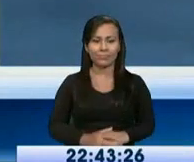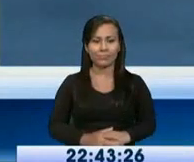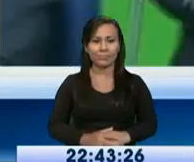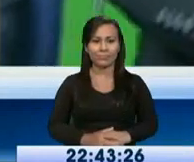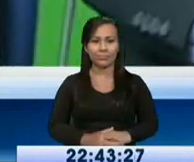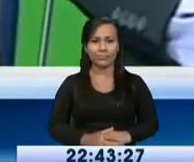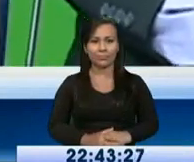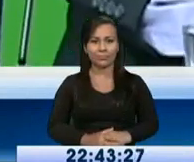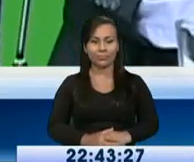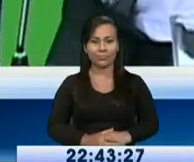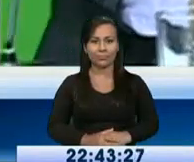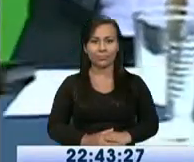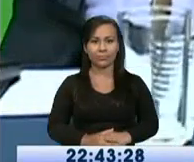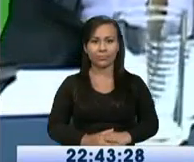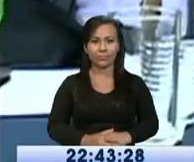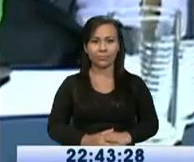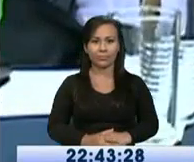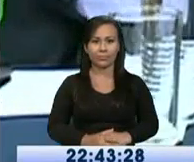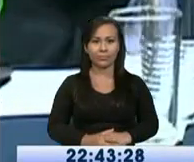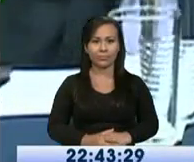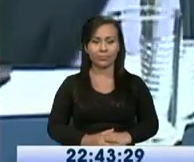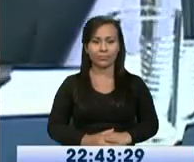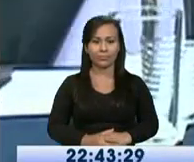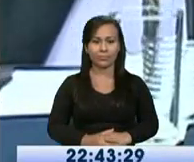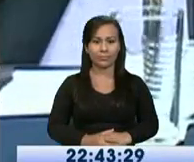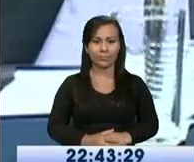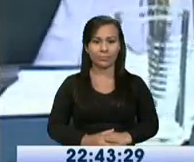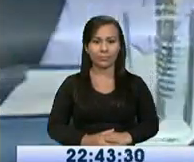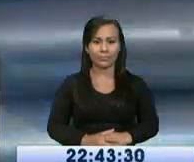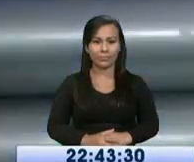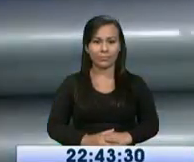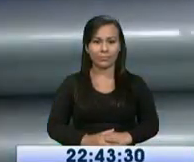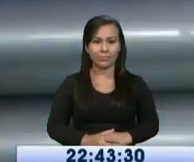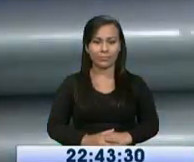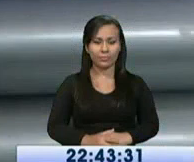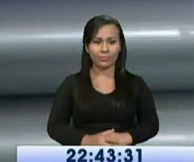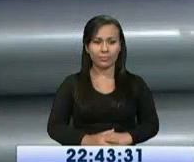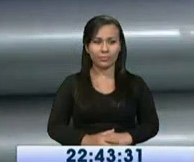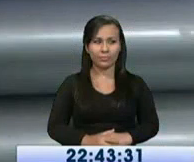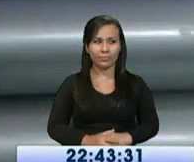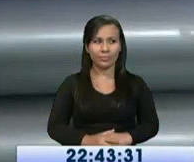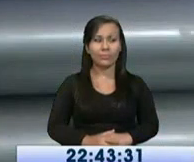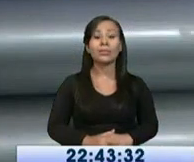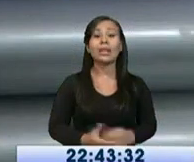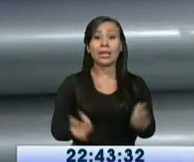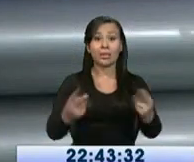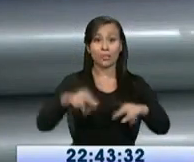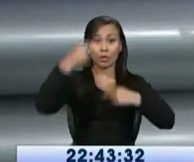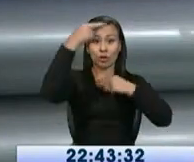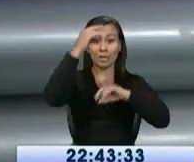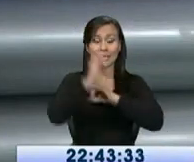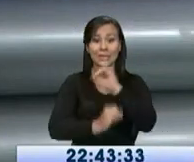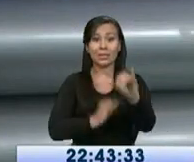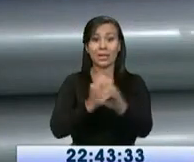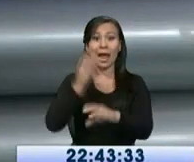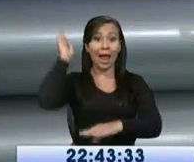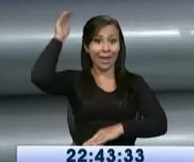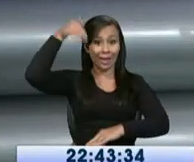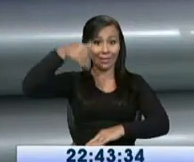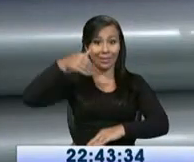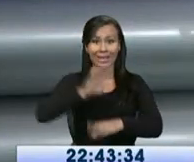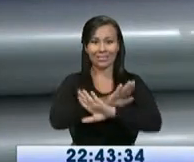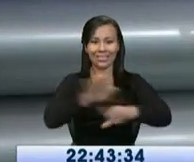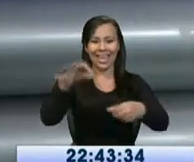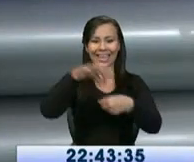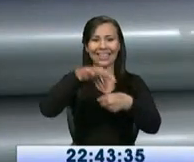Vamos. En lo internacional, en Argentina, tras las